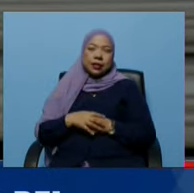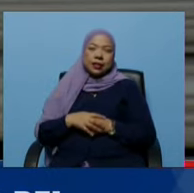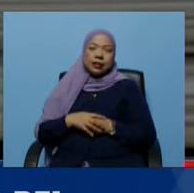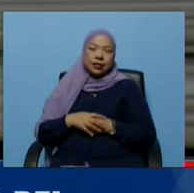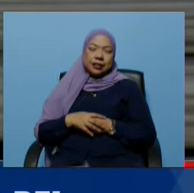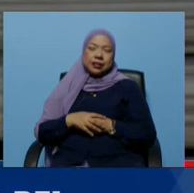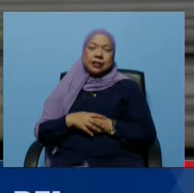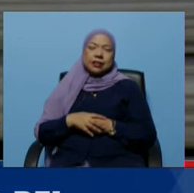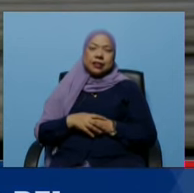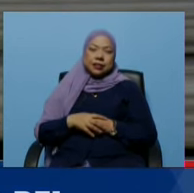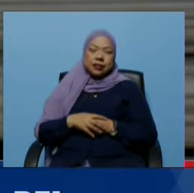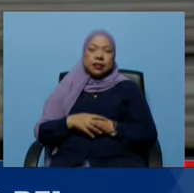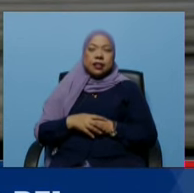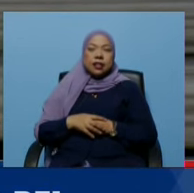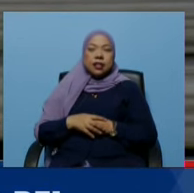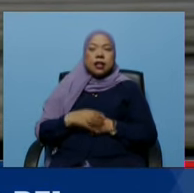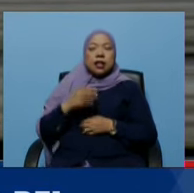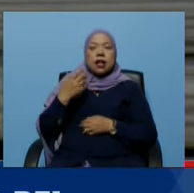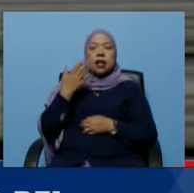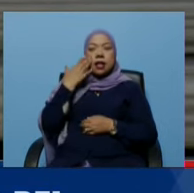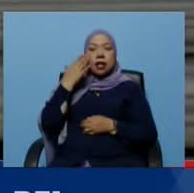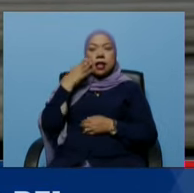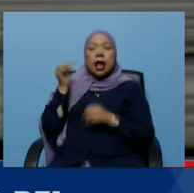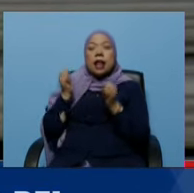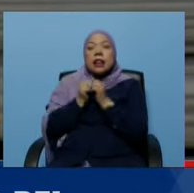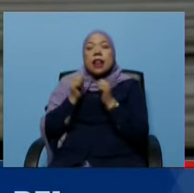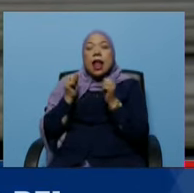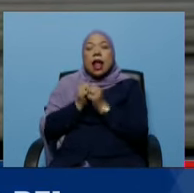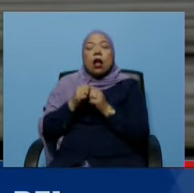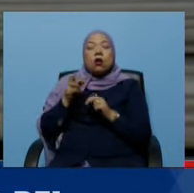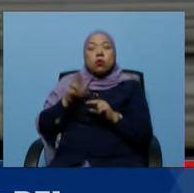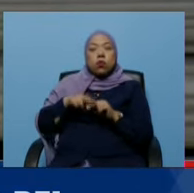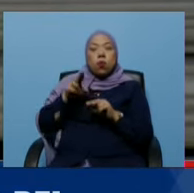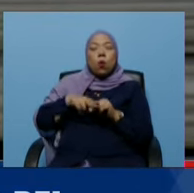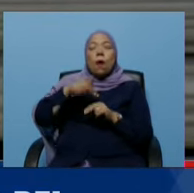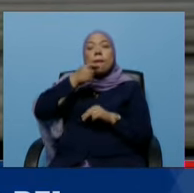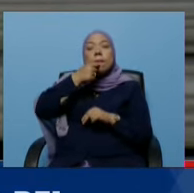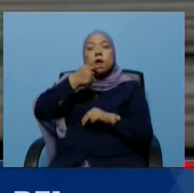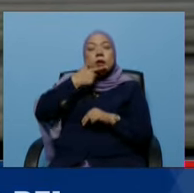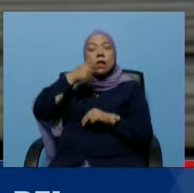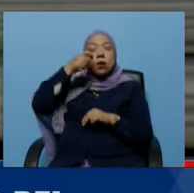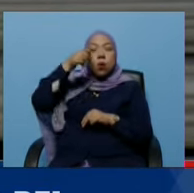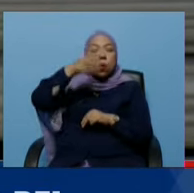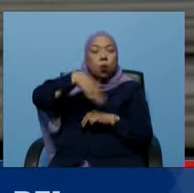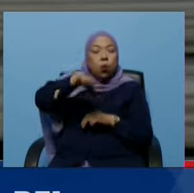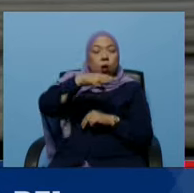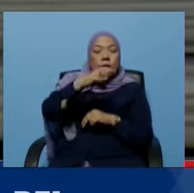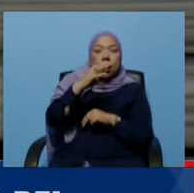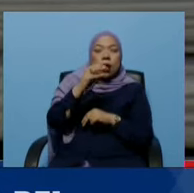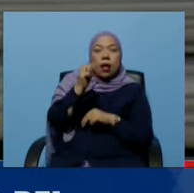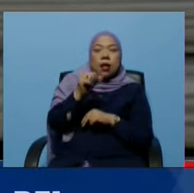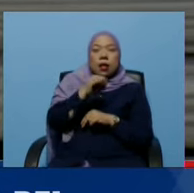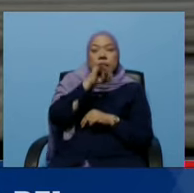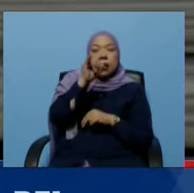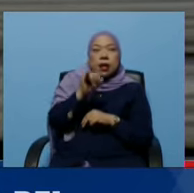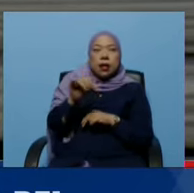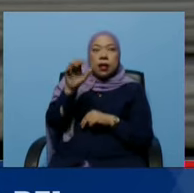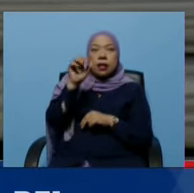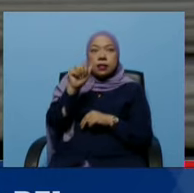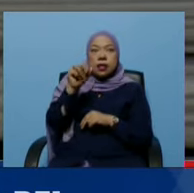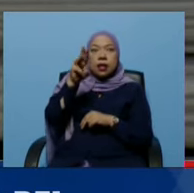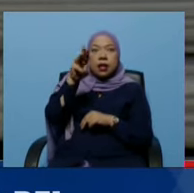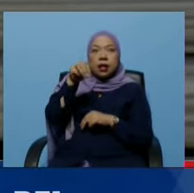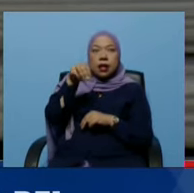en la mina Cerro Negro, en la hermosa población de Casanay. Allá